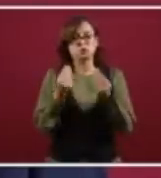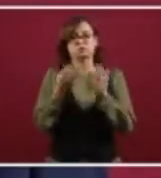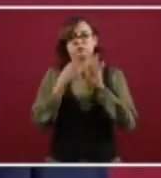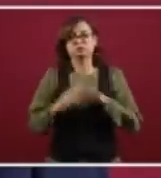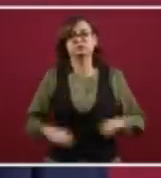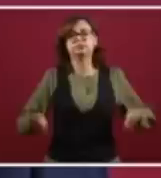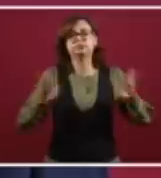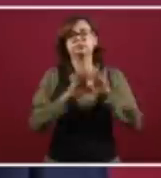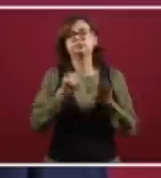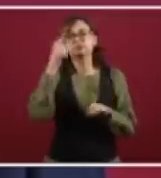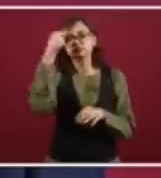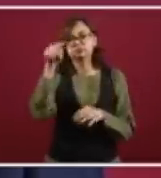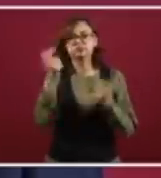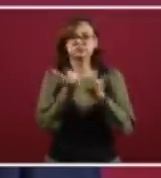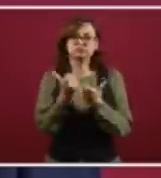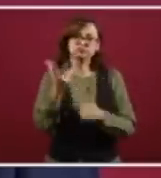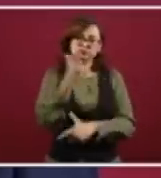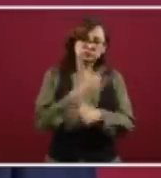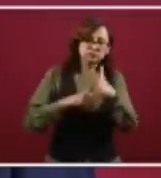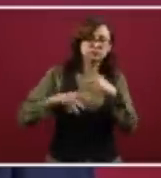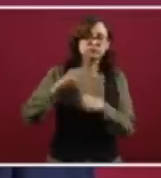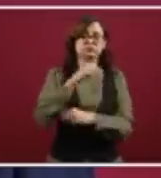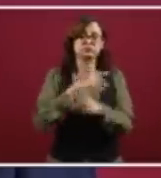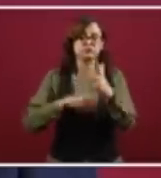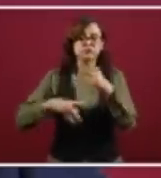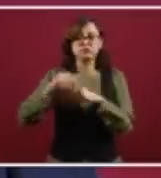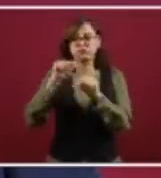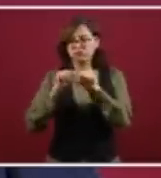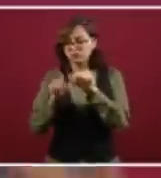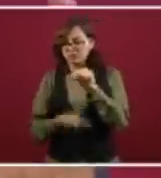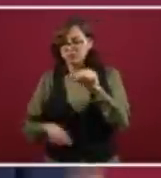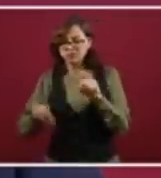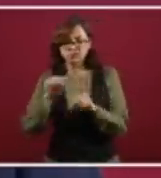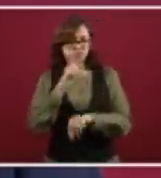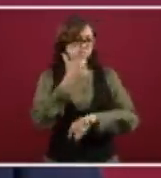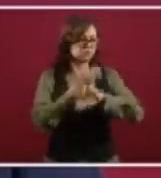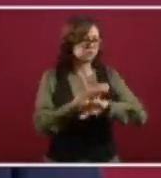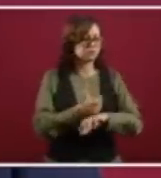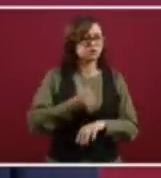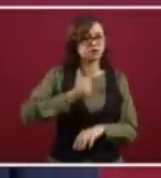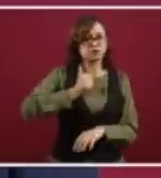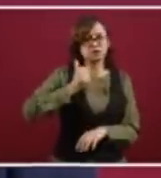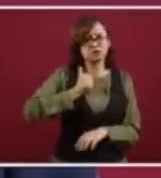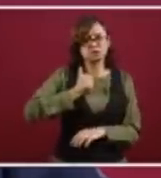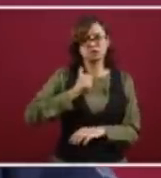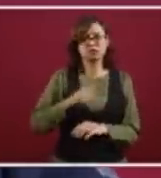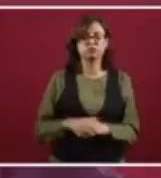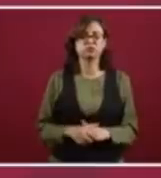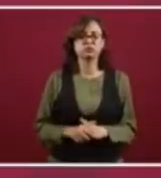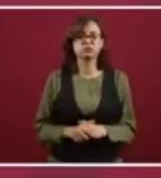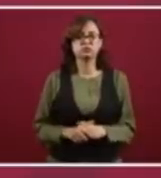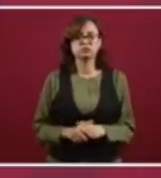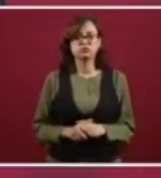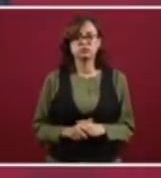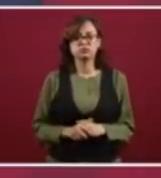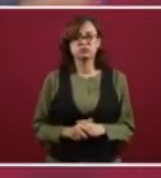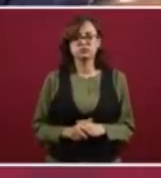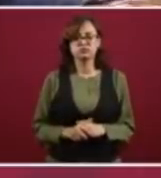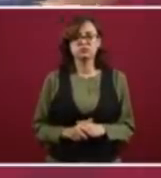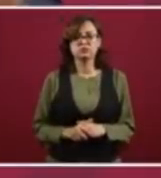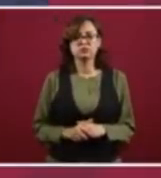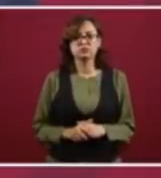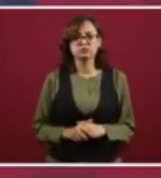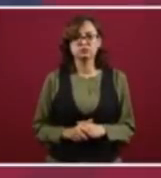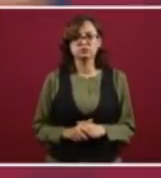economía y el comercio de México, de Estados Unidos y de Canadá. O sea, eso está